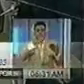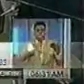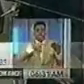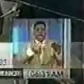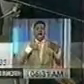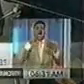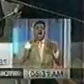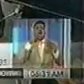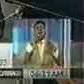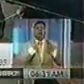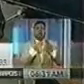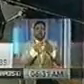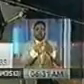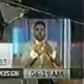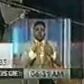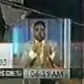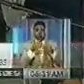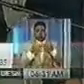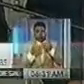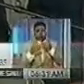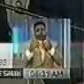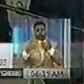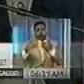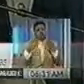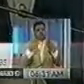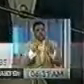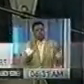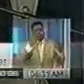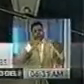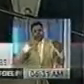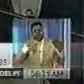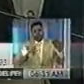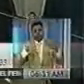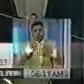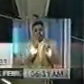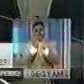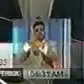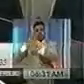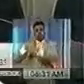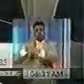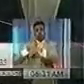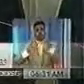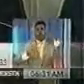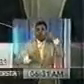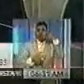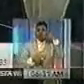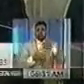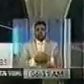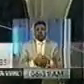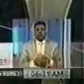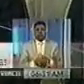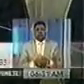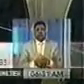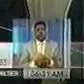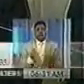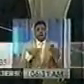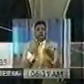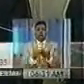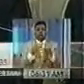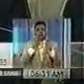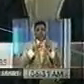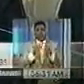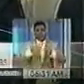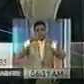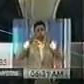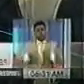sector, y ya hay bastante adelantado en este sentido en las mesas del motor de telecomunicaciones, hasta tanto eso ocurra deben suspenderse